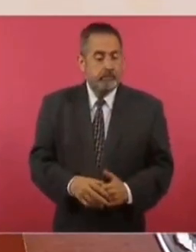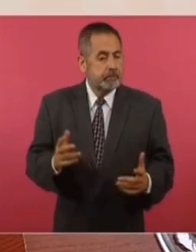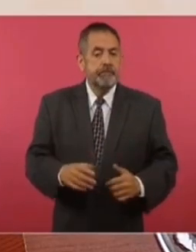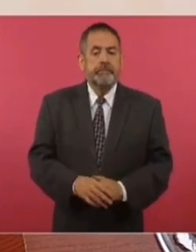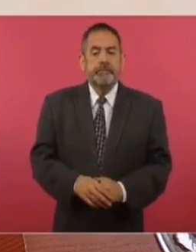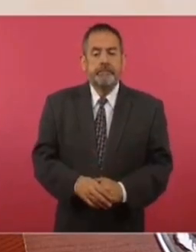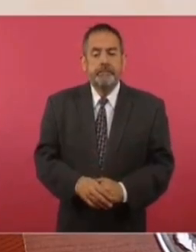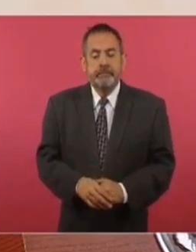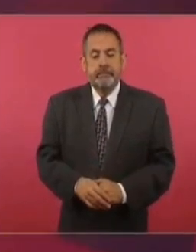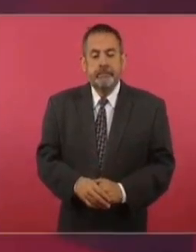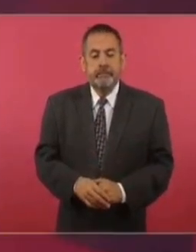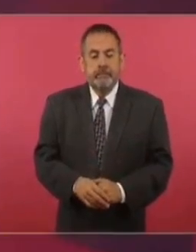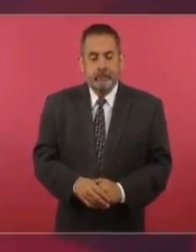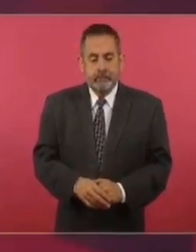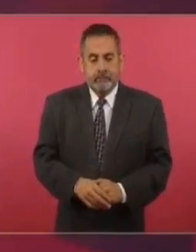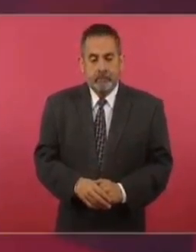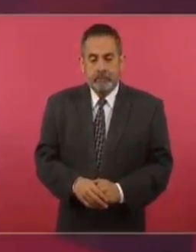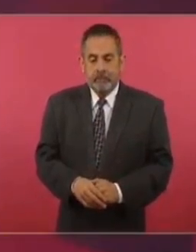Entonces, si